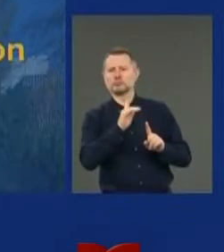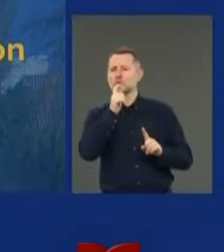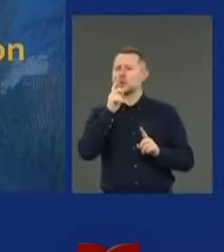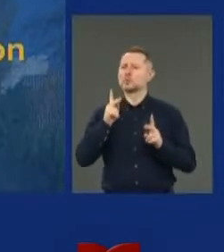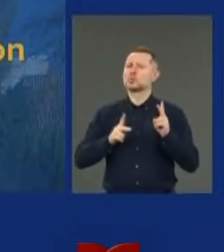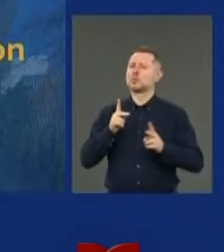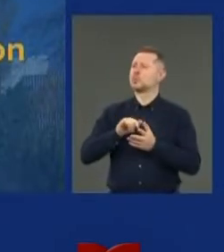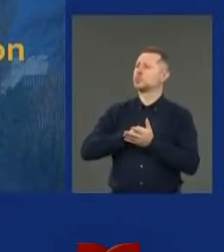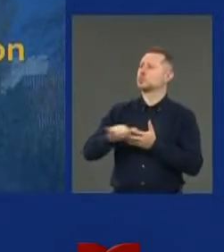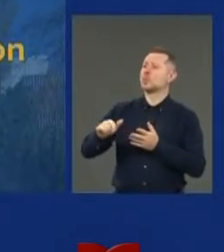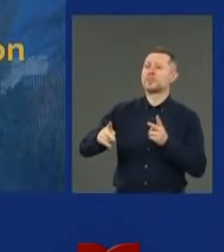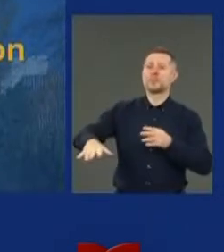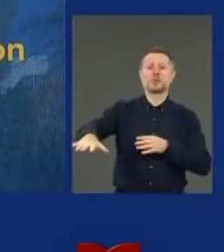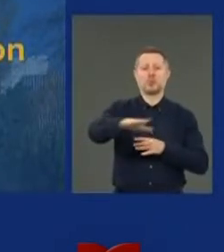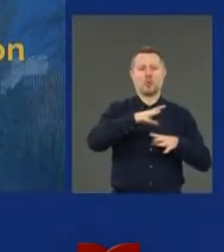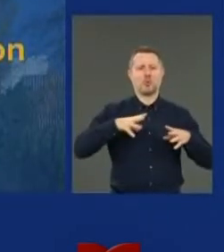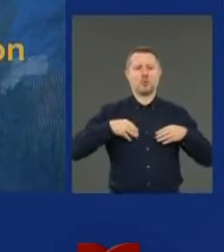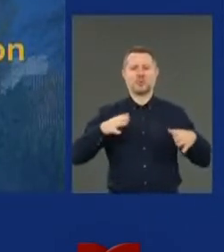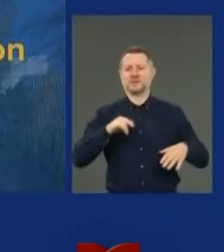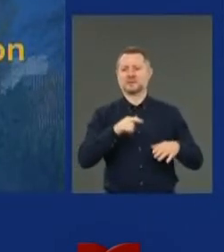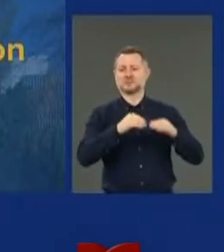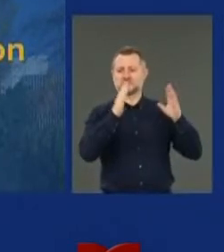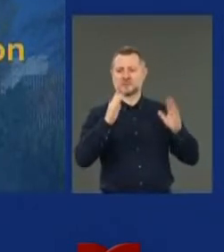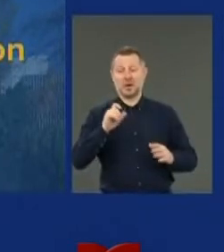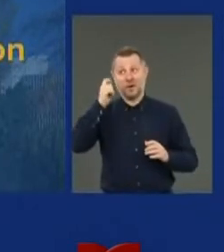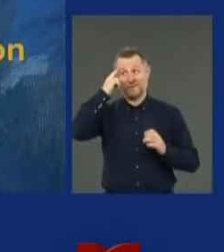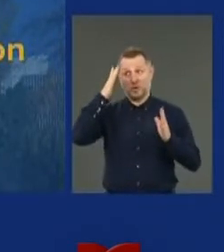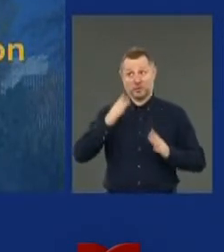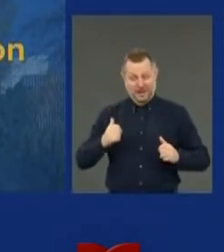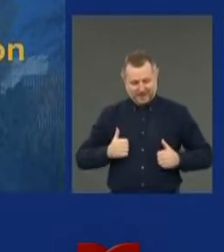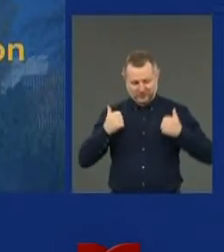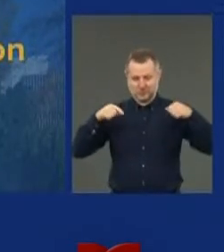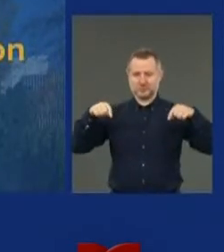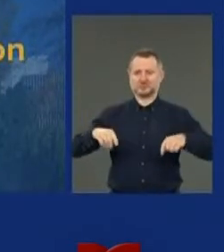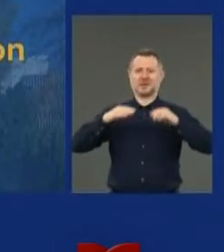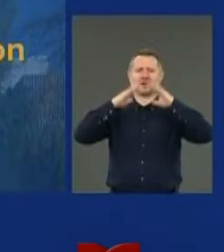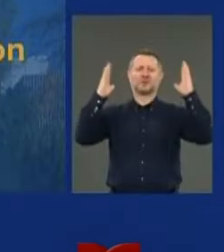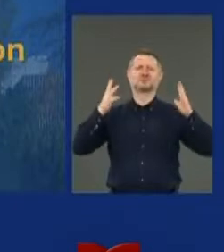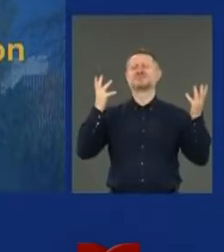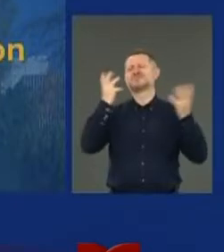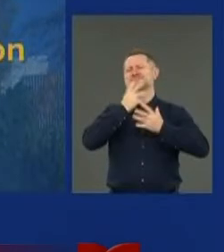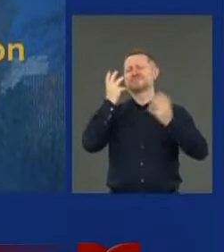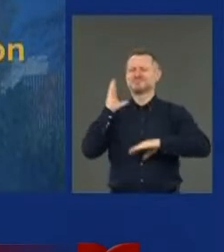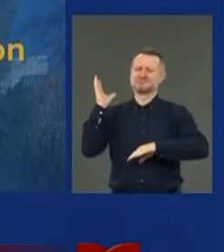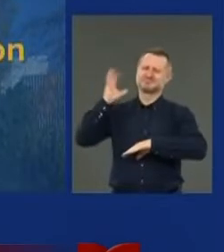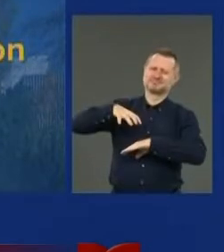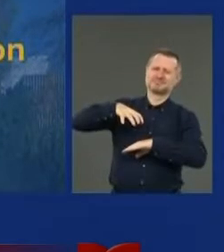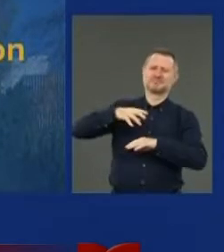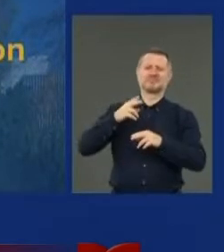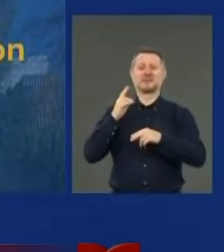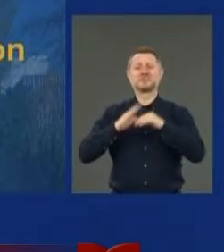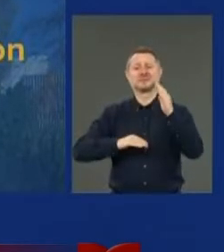gente. Ha sido la residencia para los gobernadores de Nueva York.